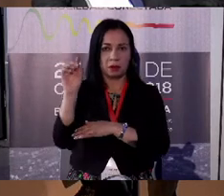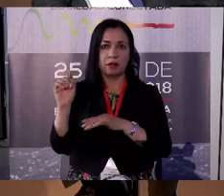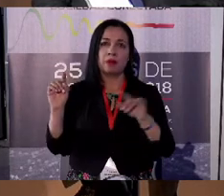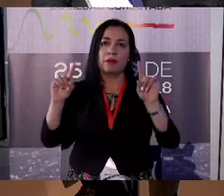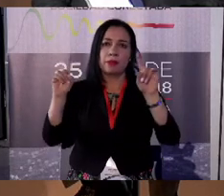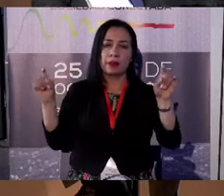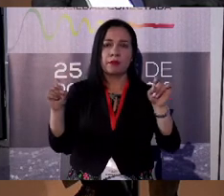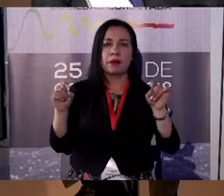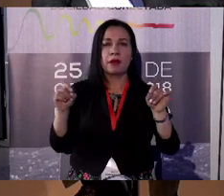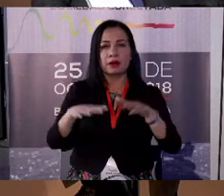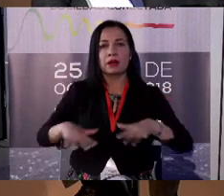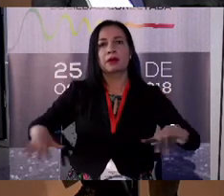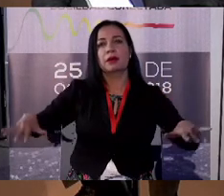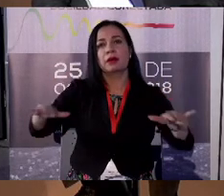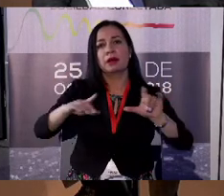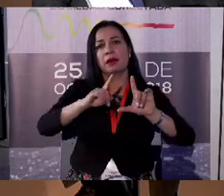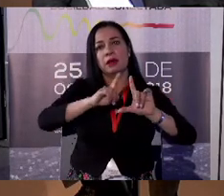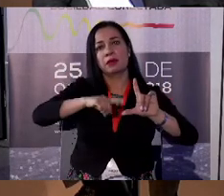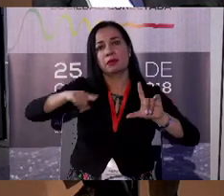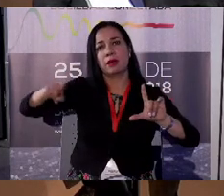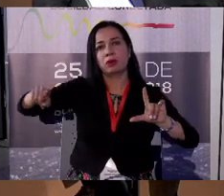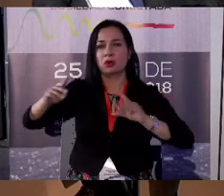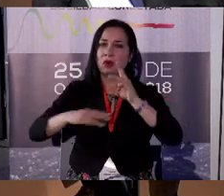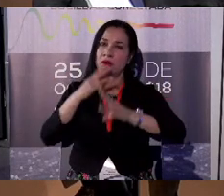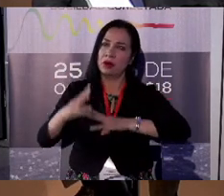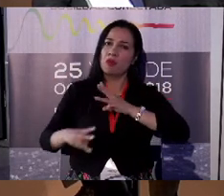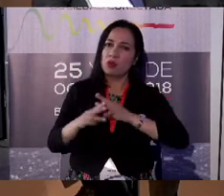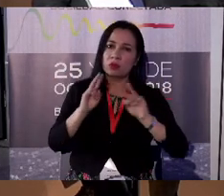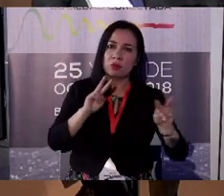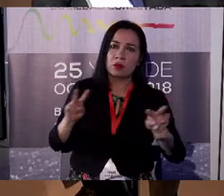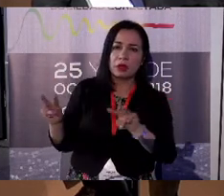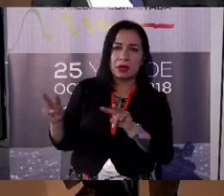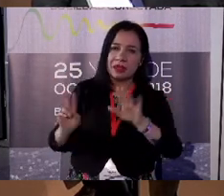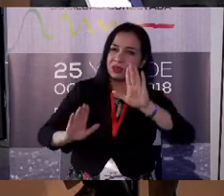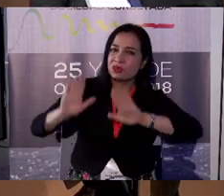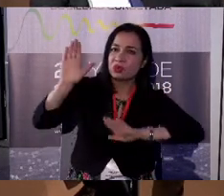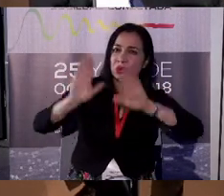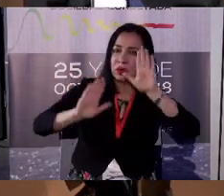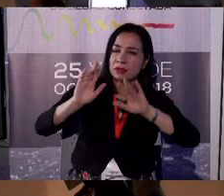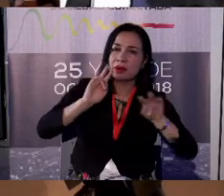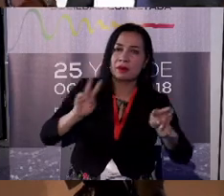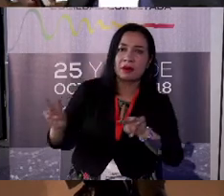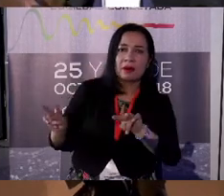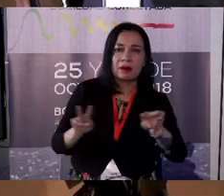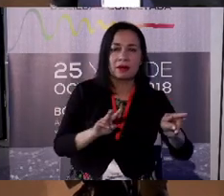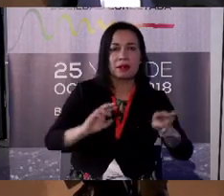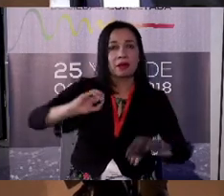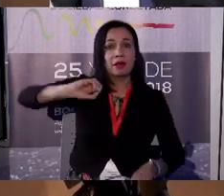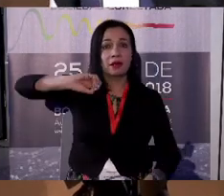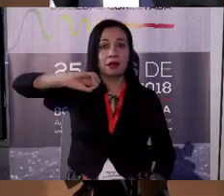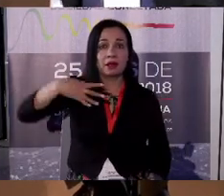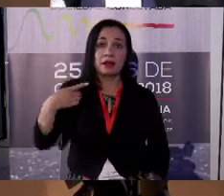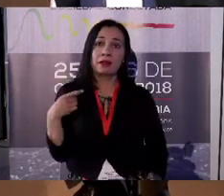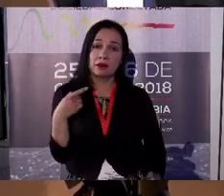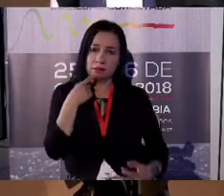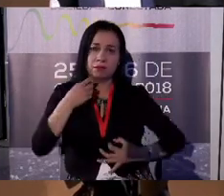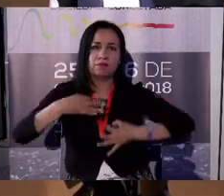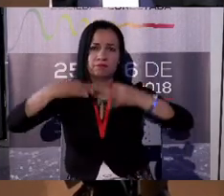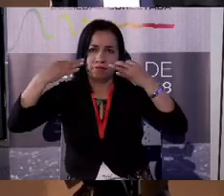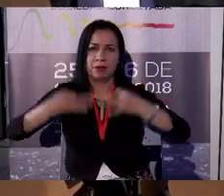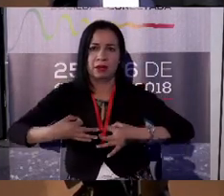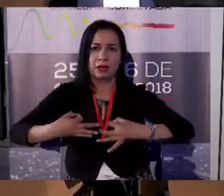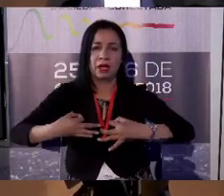subastas en todo el mundo, pero una cuestión que todos tenemos en claro es que la quinta generación es una realidad que promete